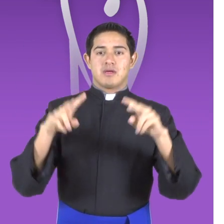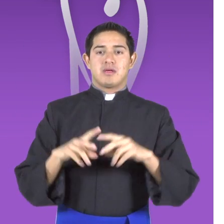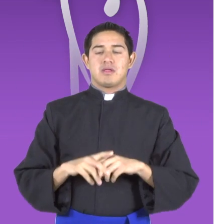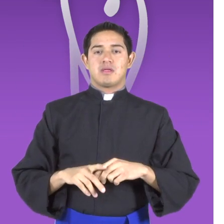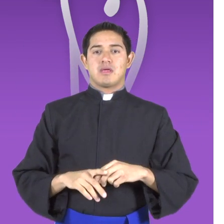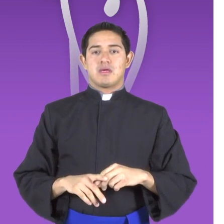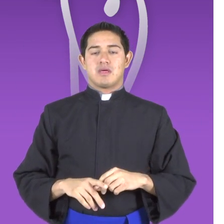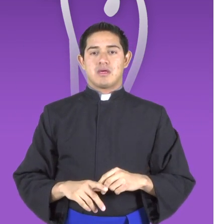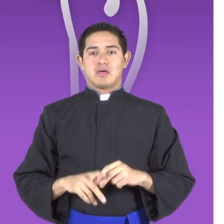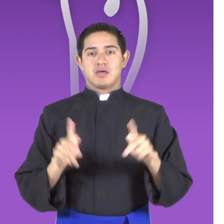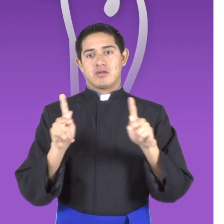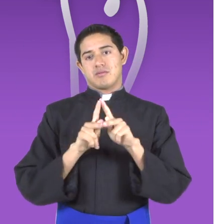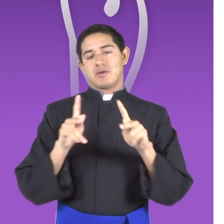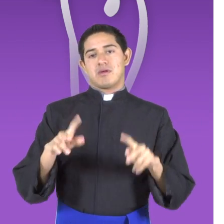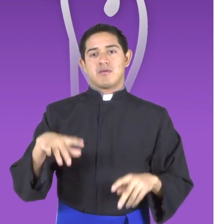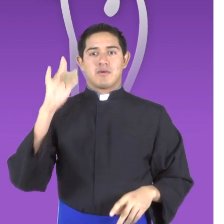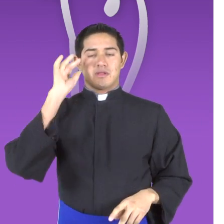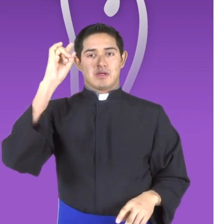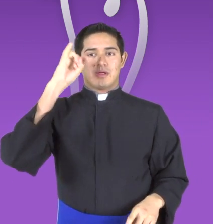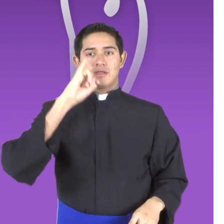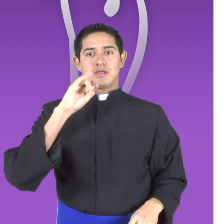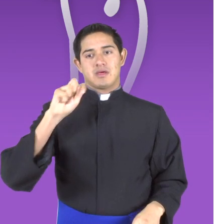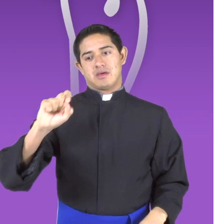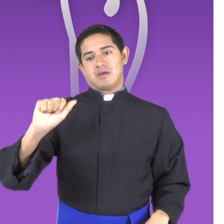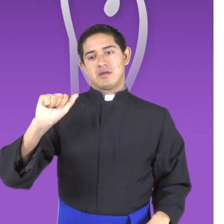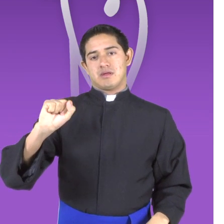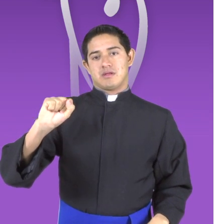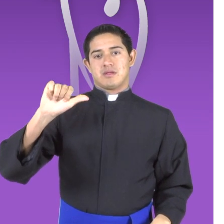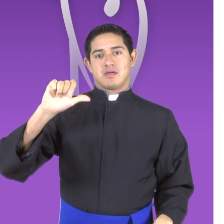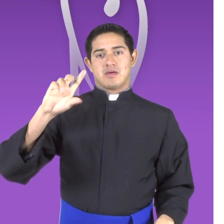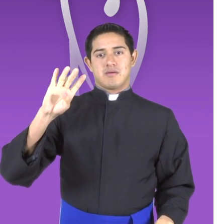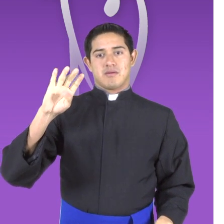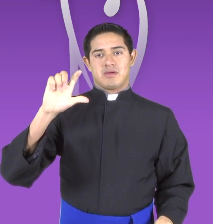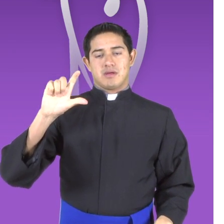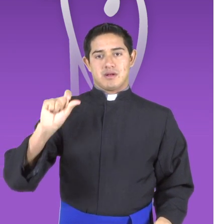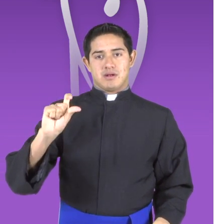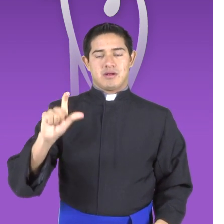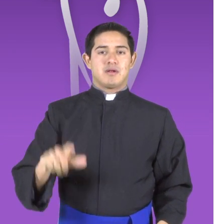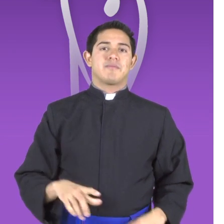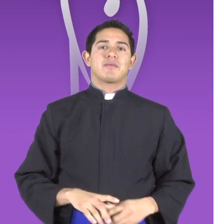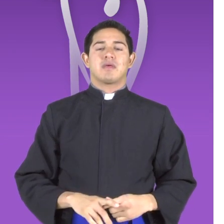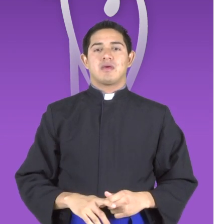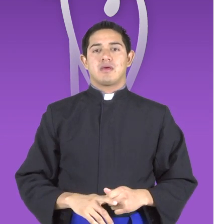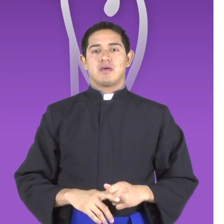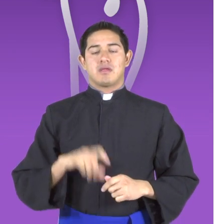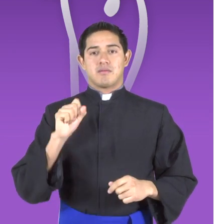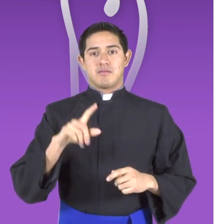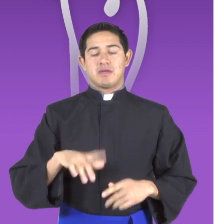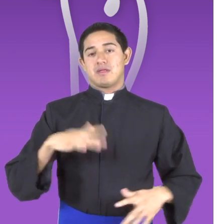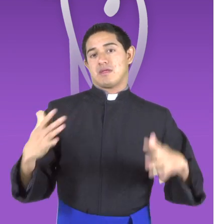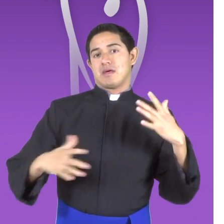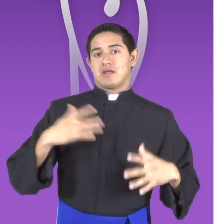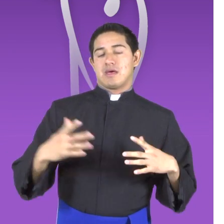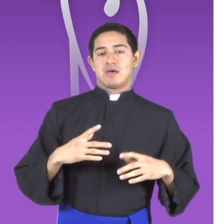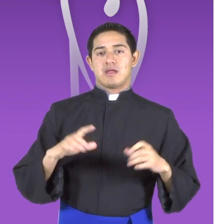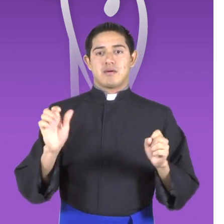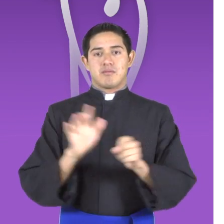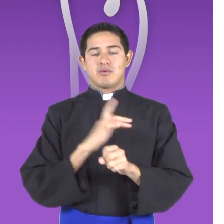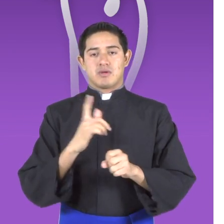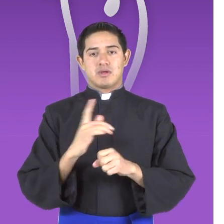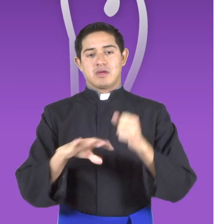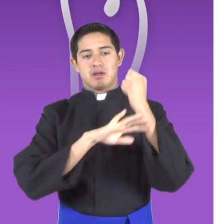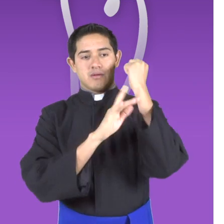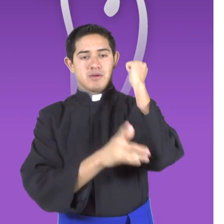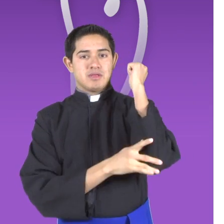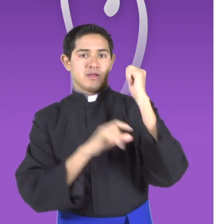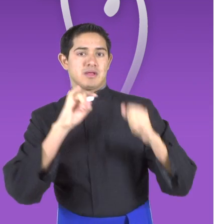vientre tenía a Juan el Bautista. Juan el Bautista salta de gozo por la llegada de Jesús a su casa.